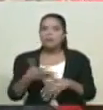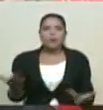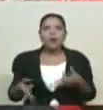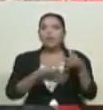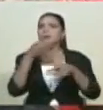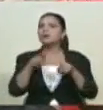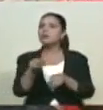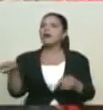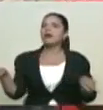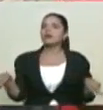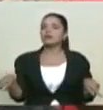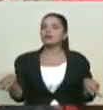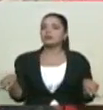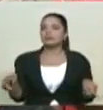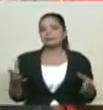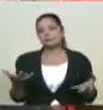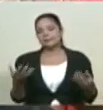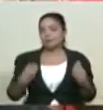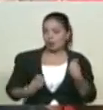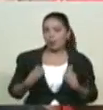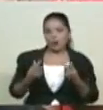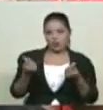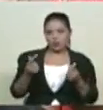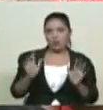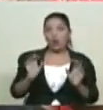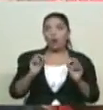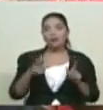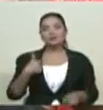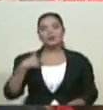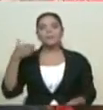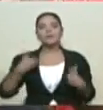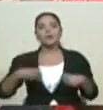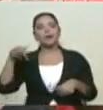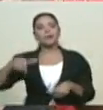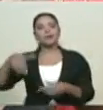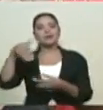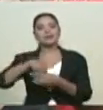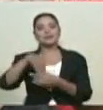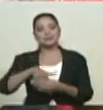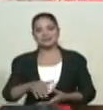ellos? Tú que estás preocupada por el tema económico, yo estaría preocupado por las elecciones de hoy.